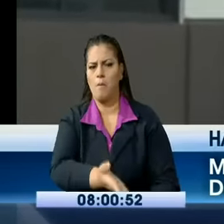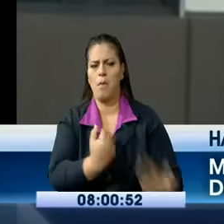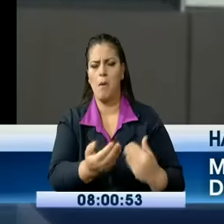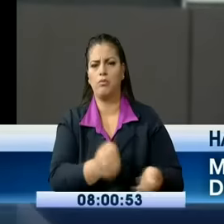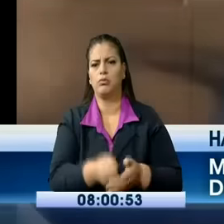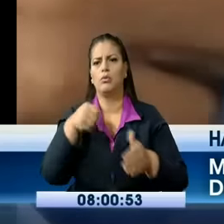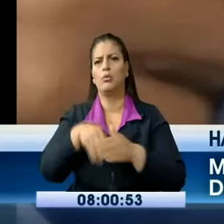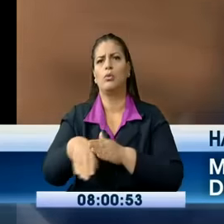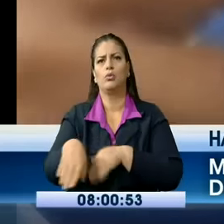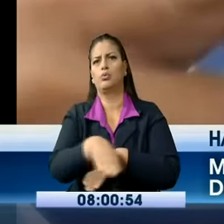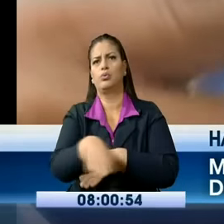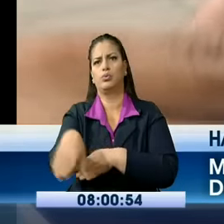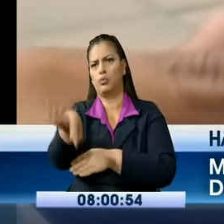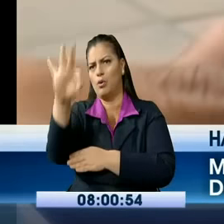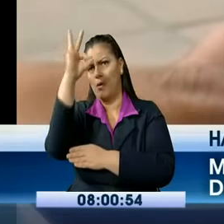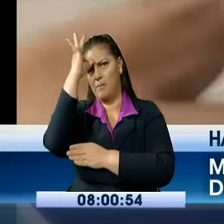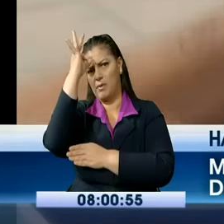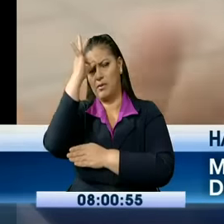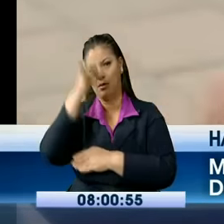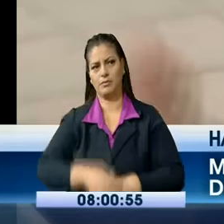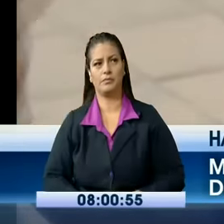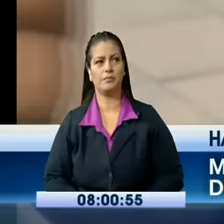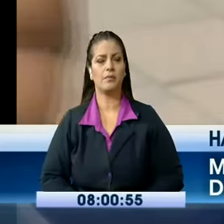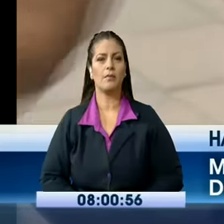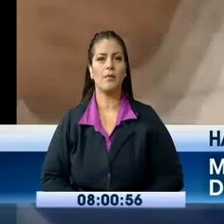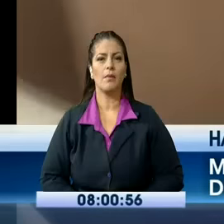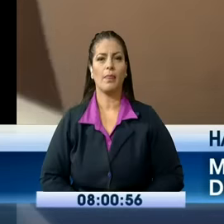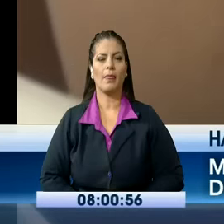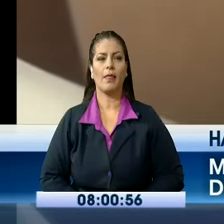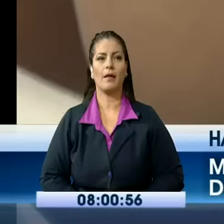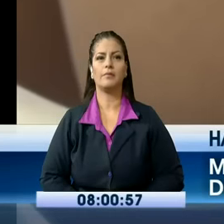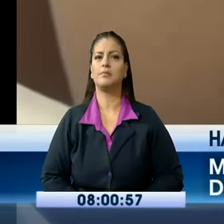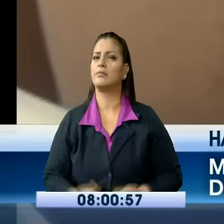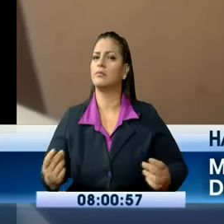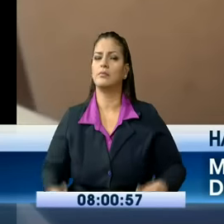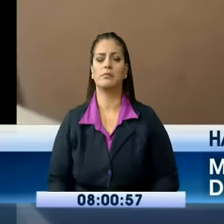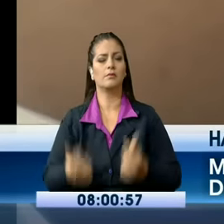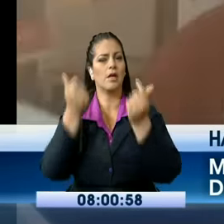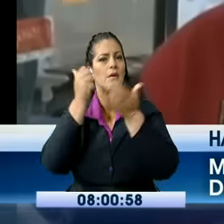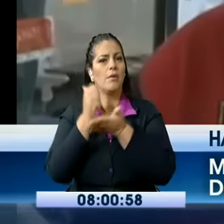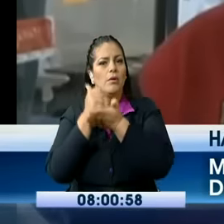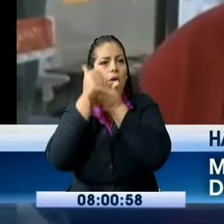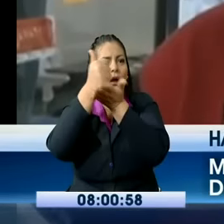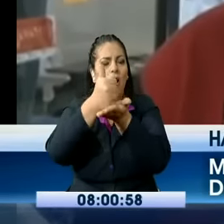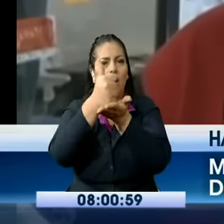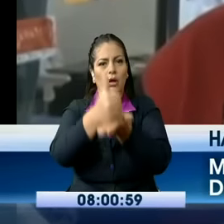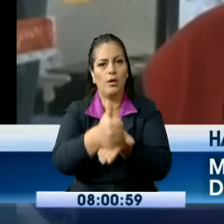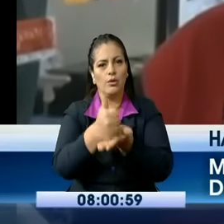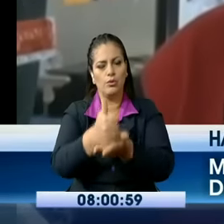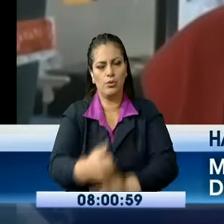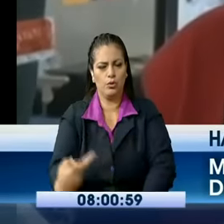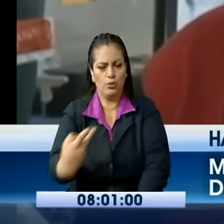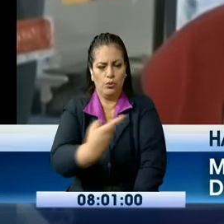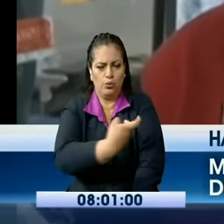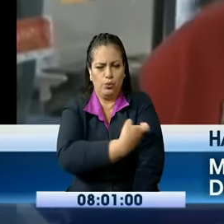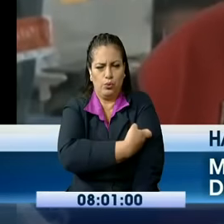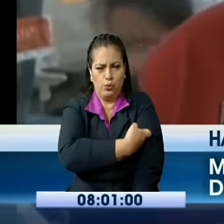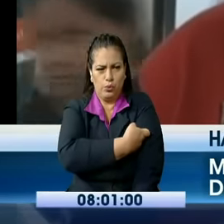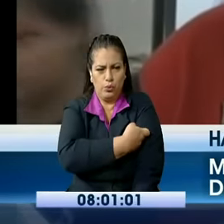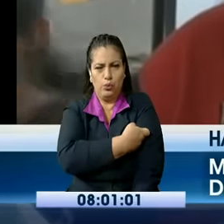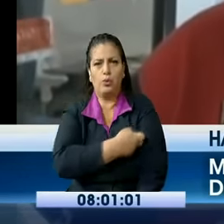número de picaduras que recibieron. Inmediatamente se pudo dar o tratar con la triada de tratamiento, que es tratamiento